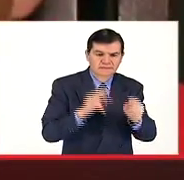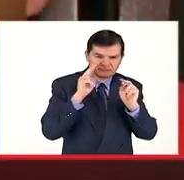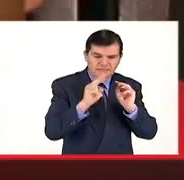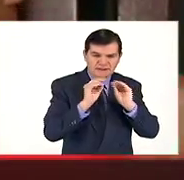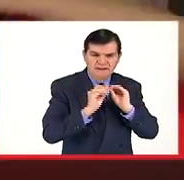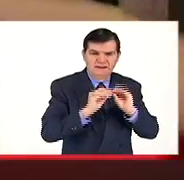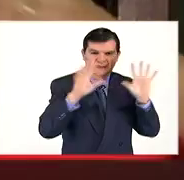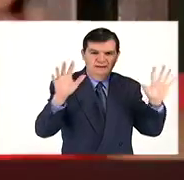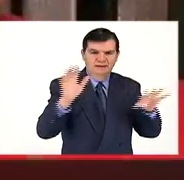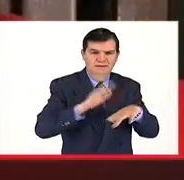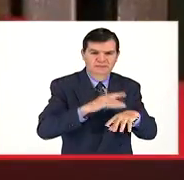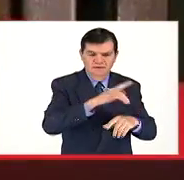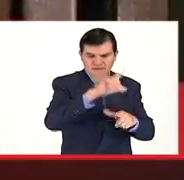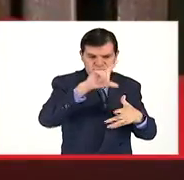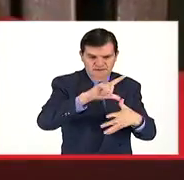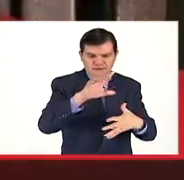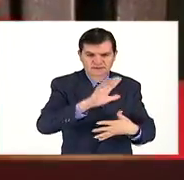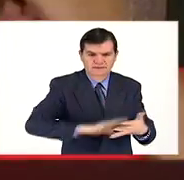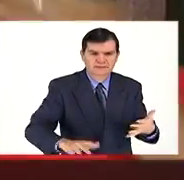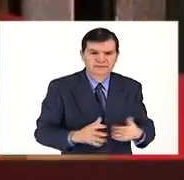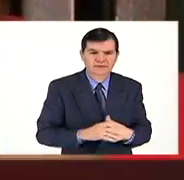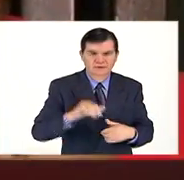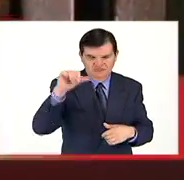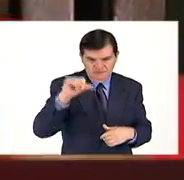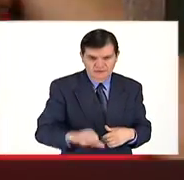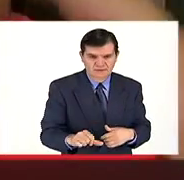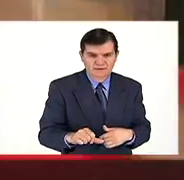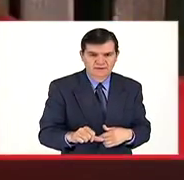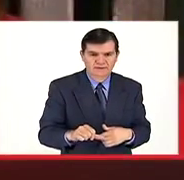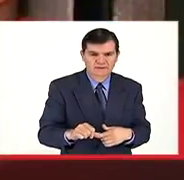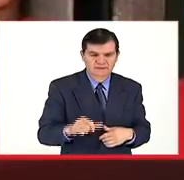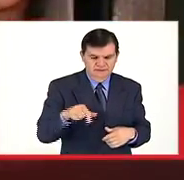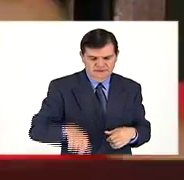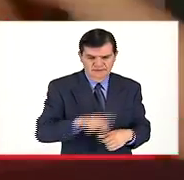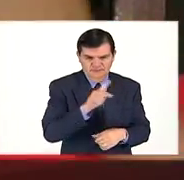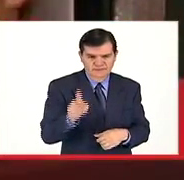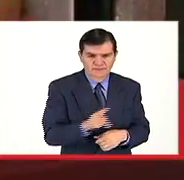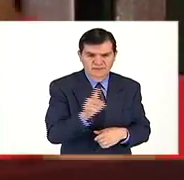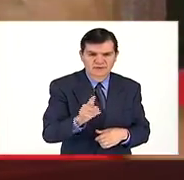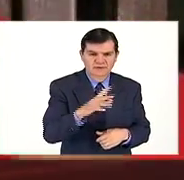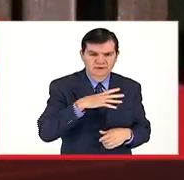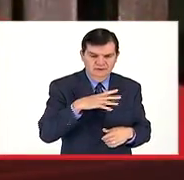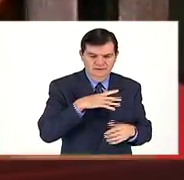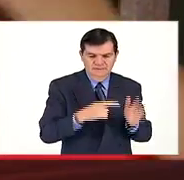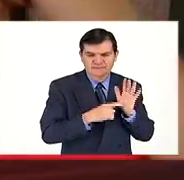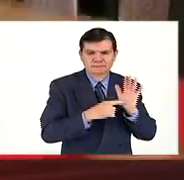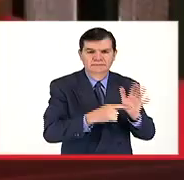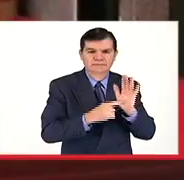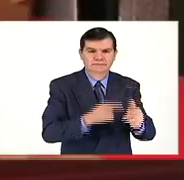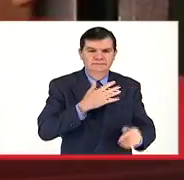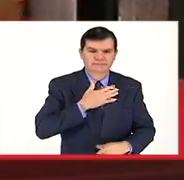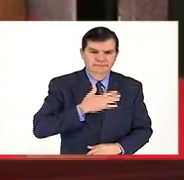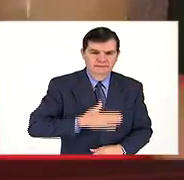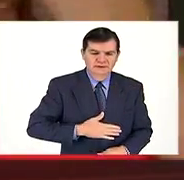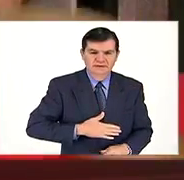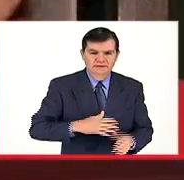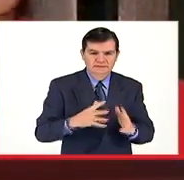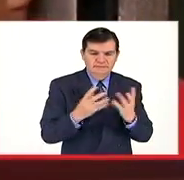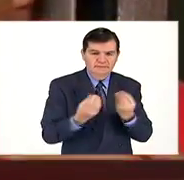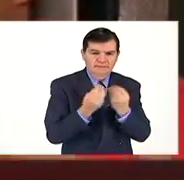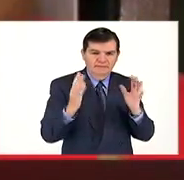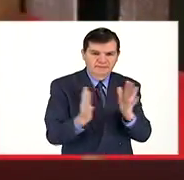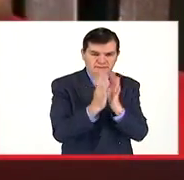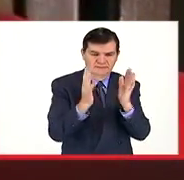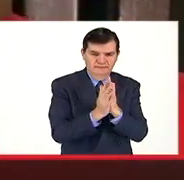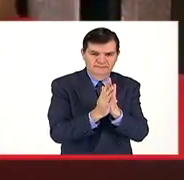visible ante Latinoamérica. Hoy nuestro pueblo ha dado una demostración de democracia, de